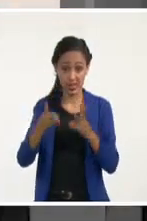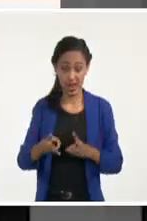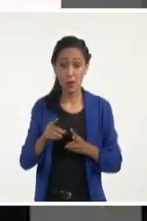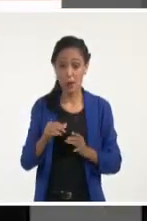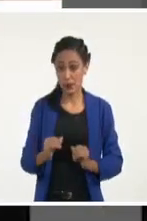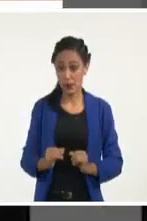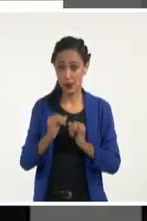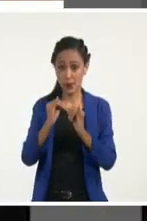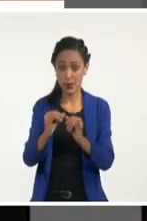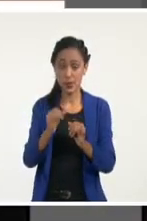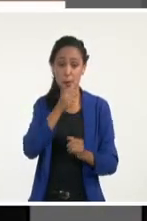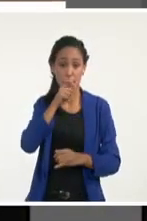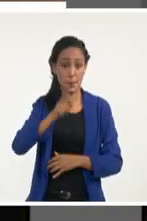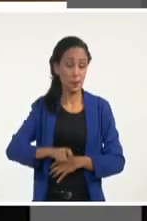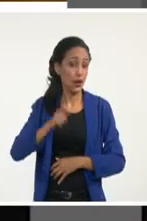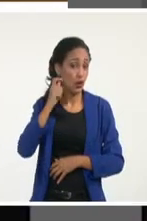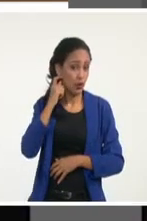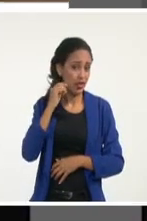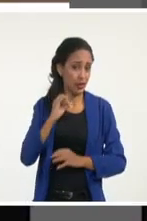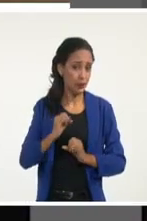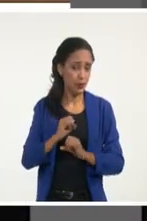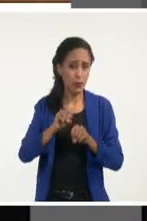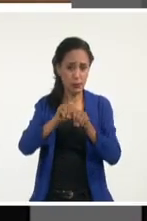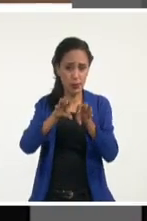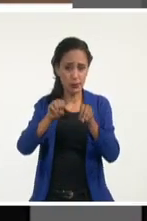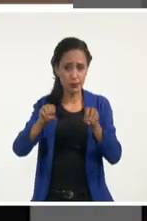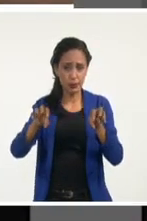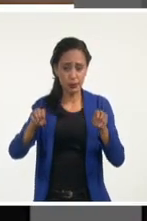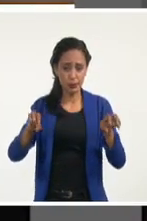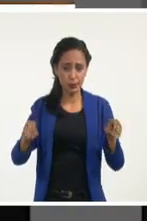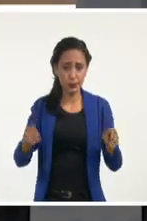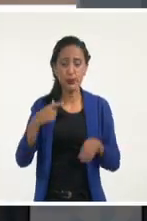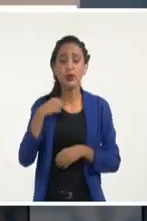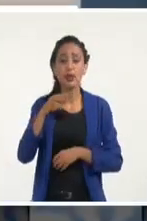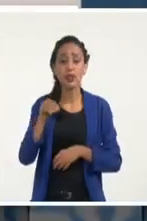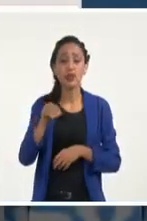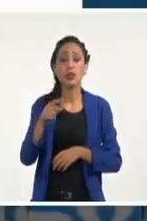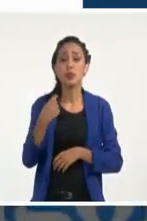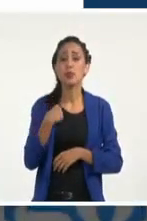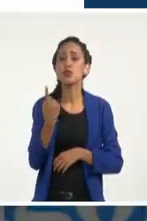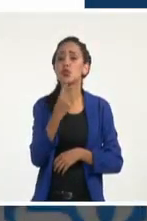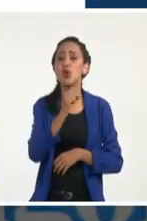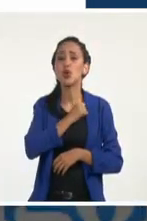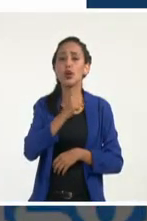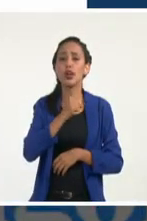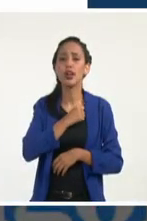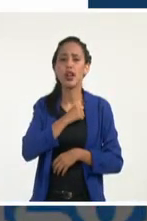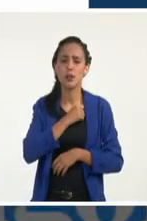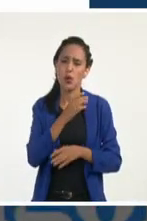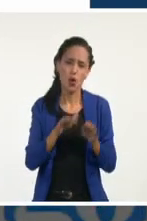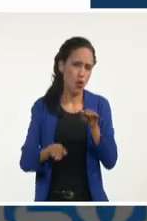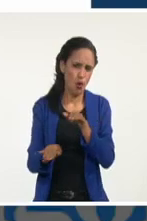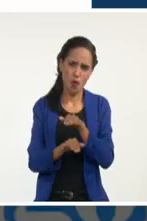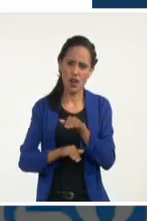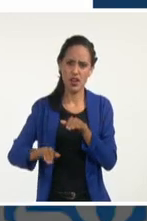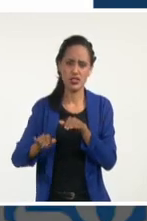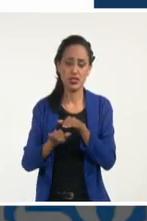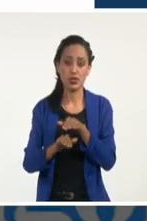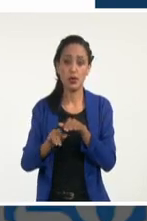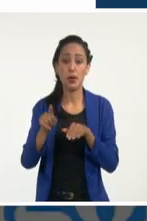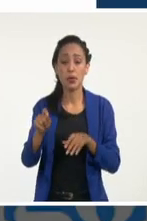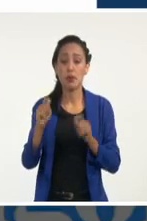la periodista Amy Goodman dio a conocer un reportaje que tituló «Solo queremos lo básico». Raras